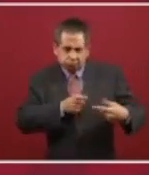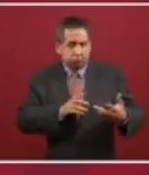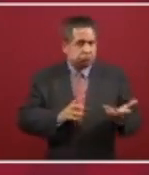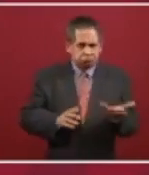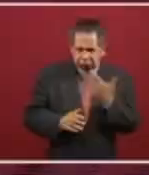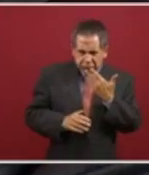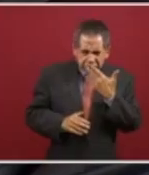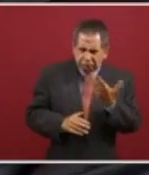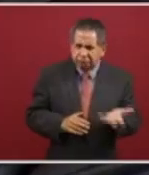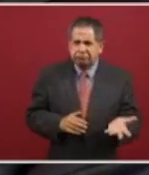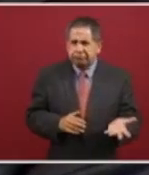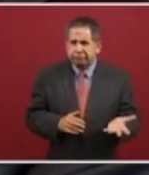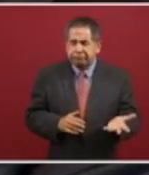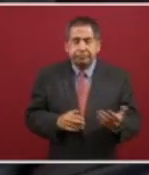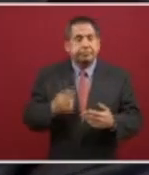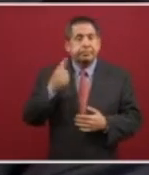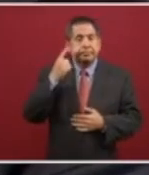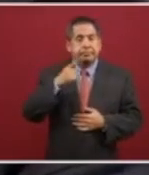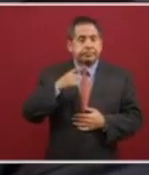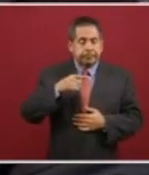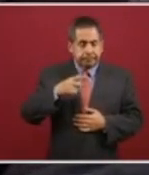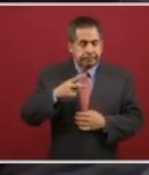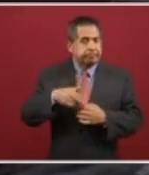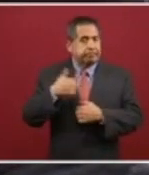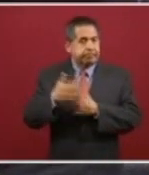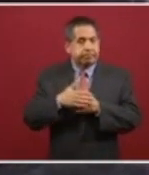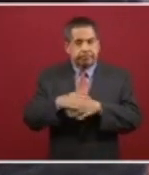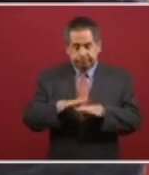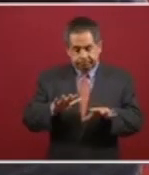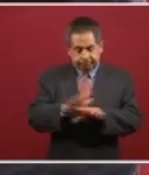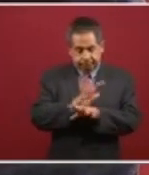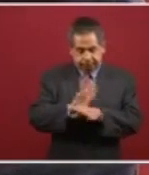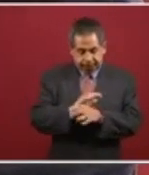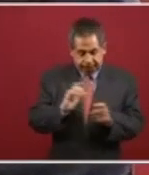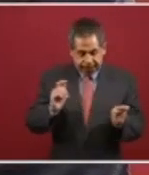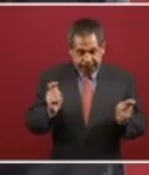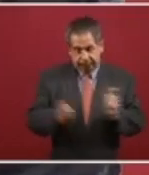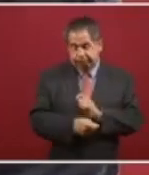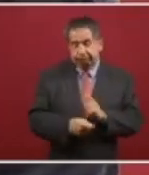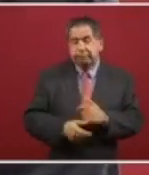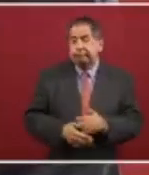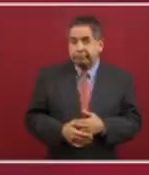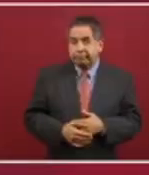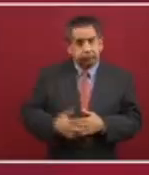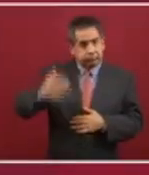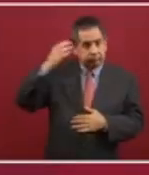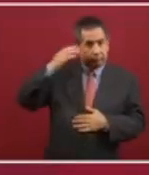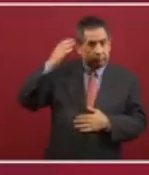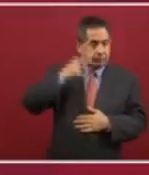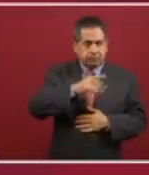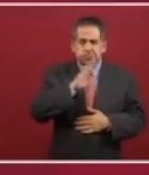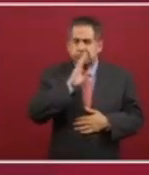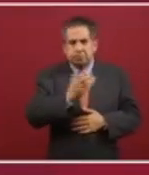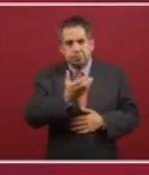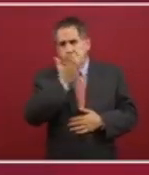para que haya cambios, porque había una mala costumbre